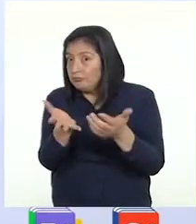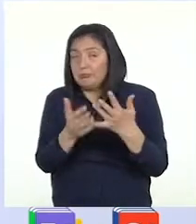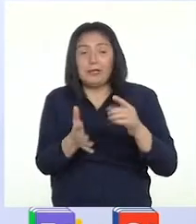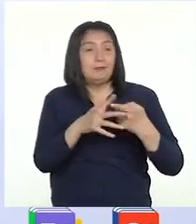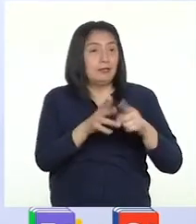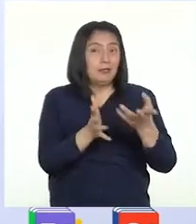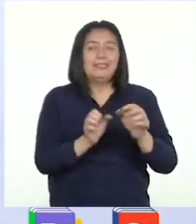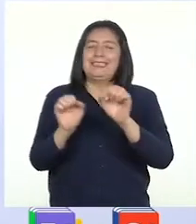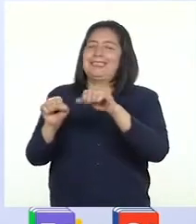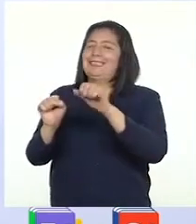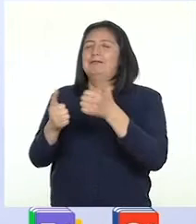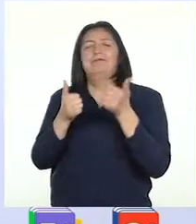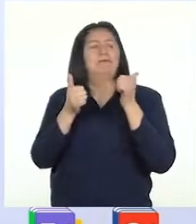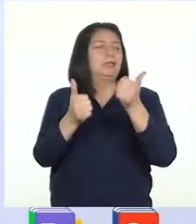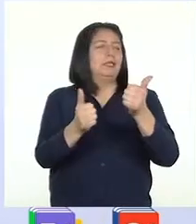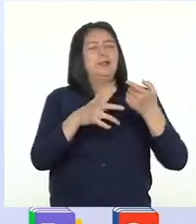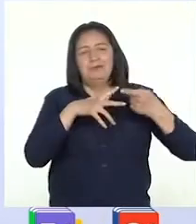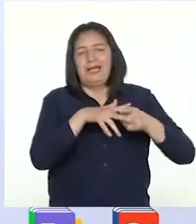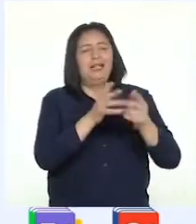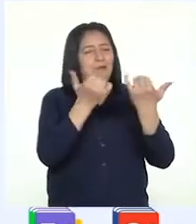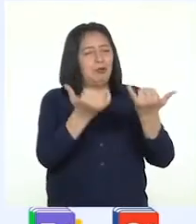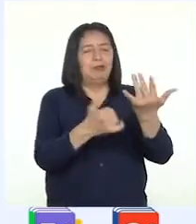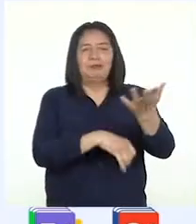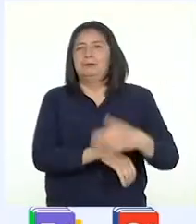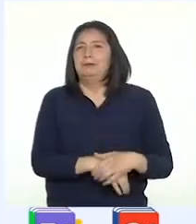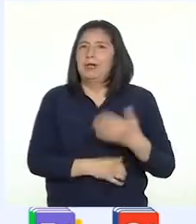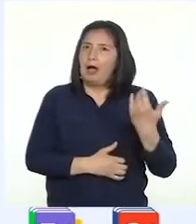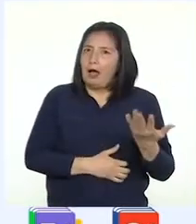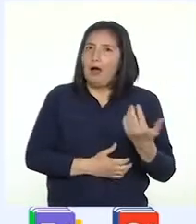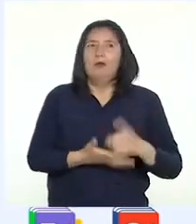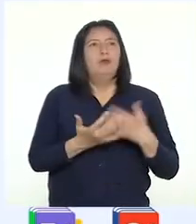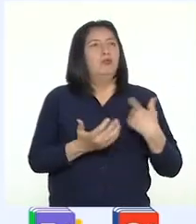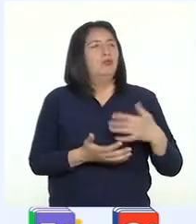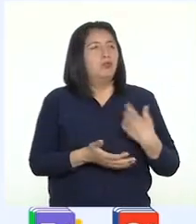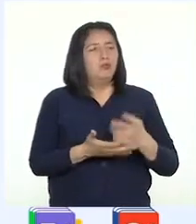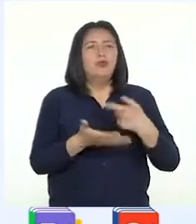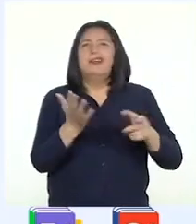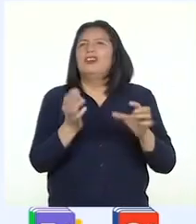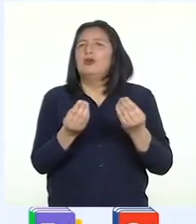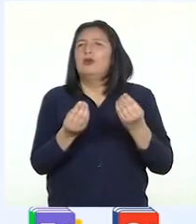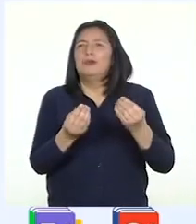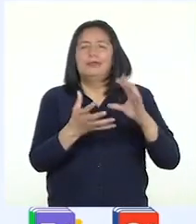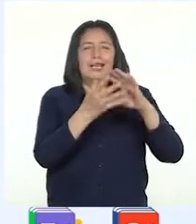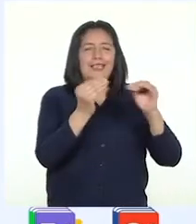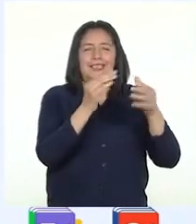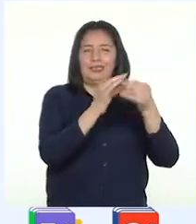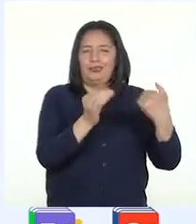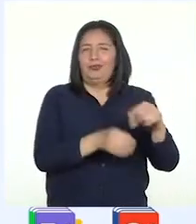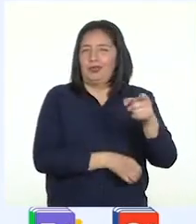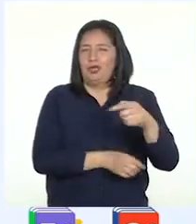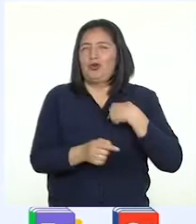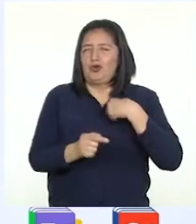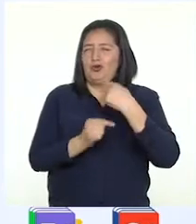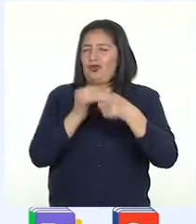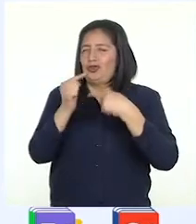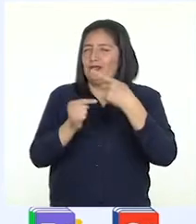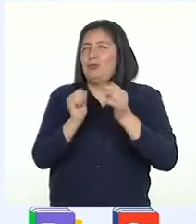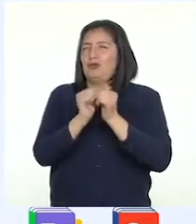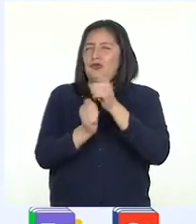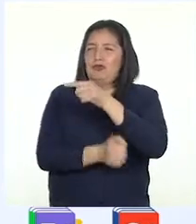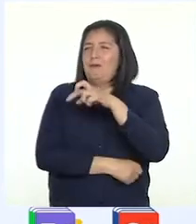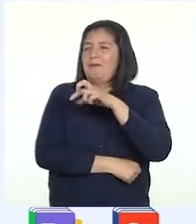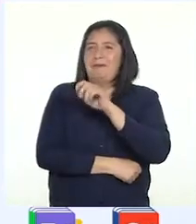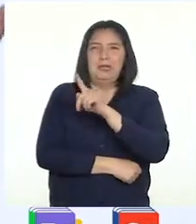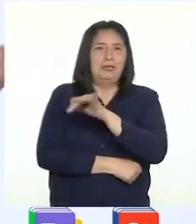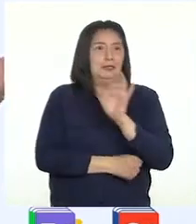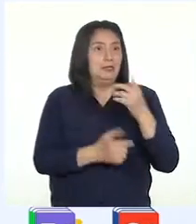para comenzar? ¡Sí! ¡Pues empecemos! Hoy iniciaremos la actividad con una historia. La contaremos junto con